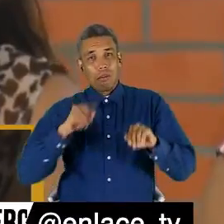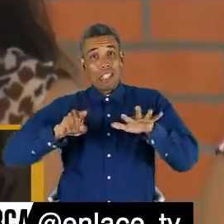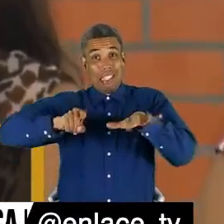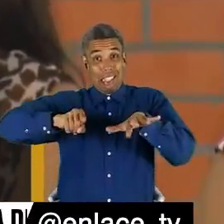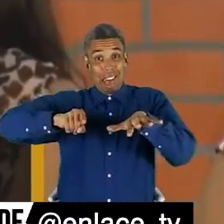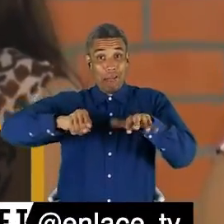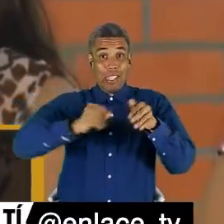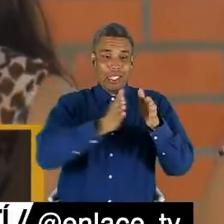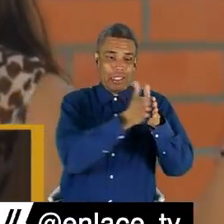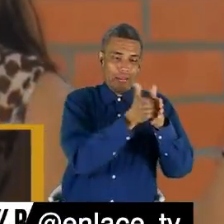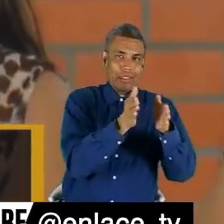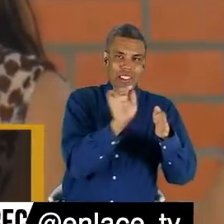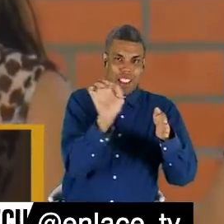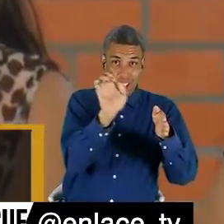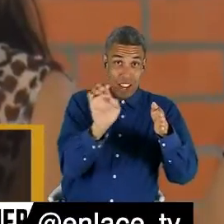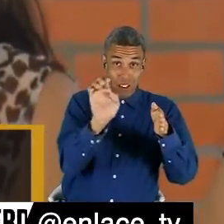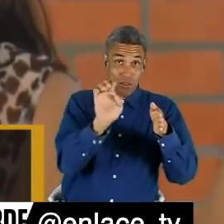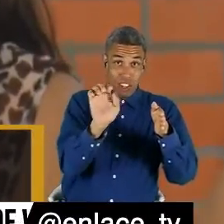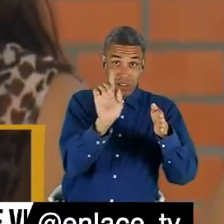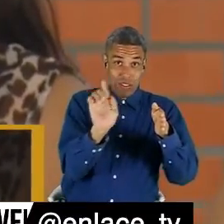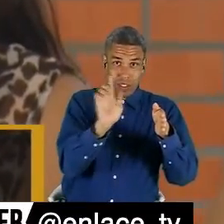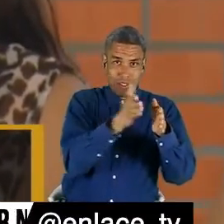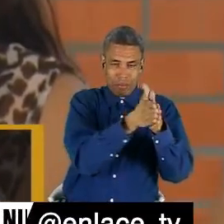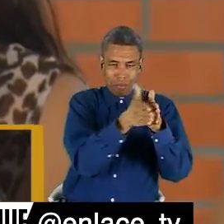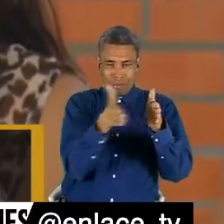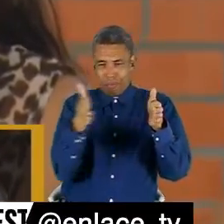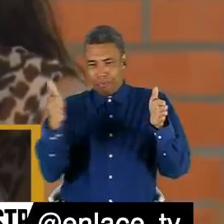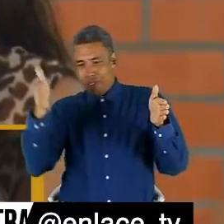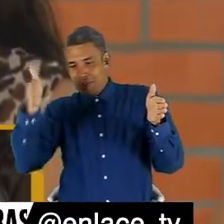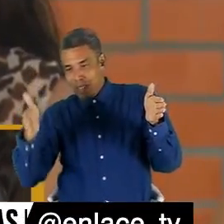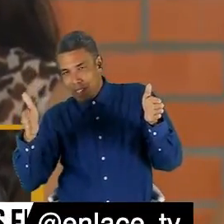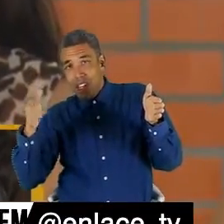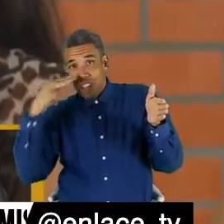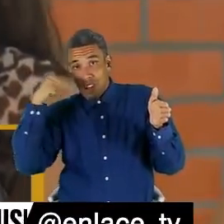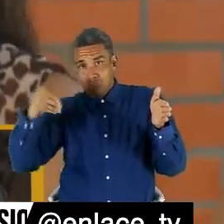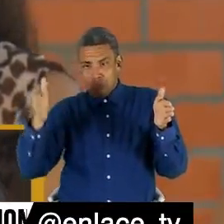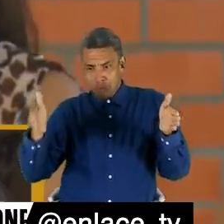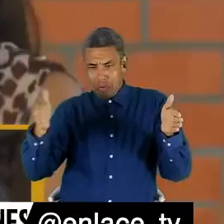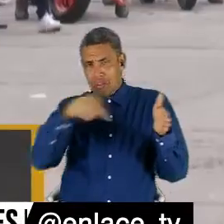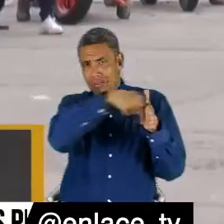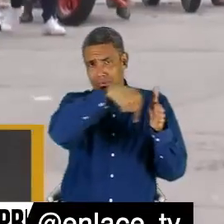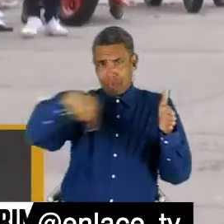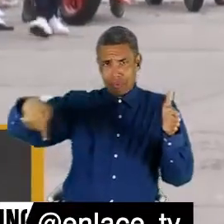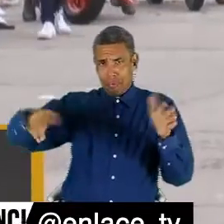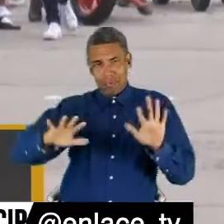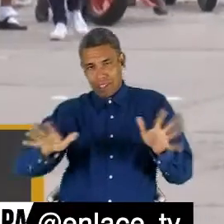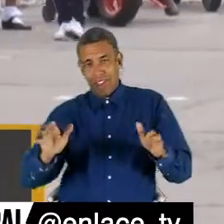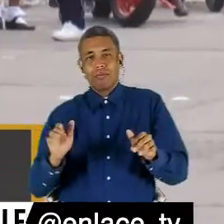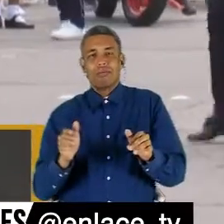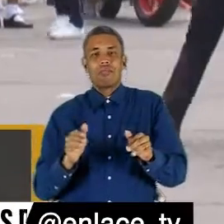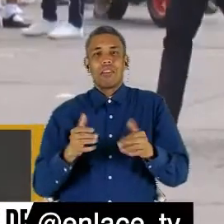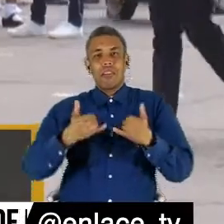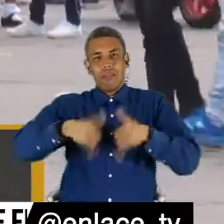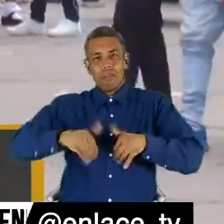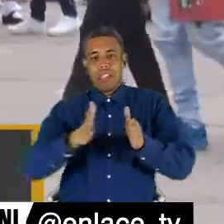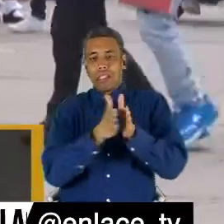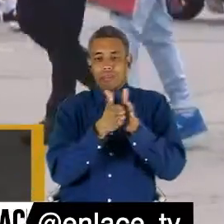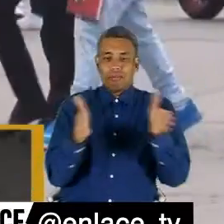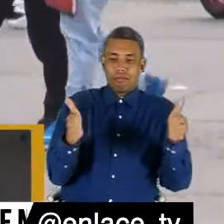Esta semana cada institución está con su grupo de docentes, liderados por el rector,